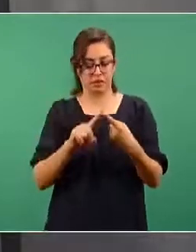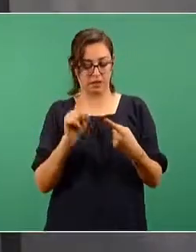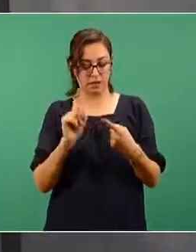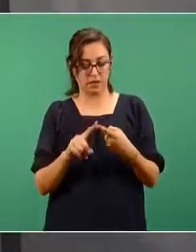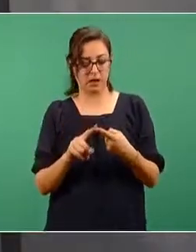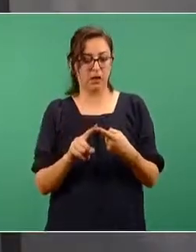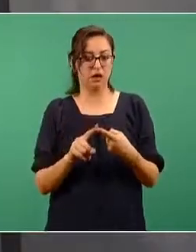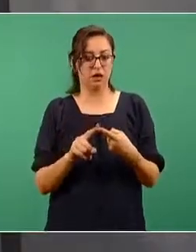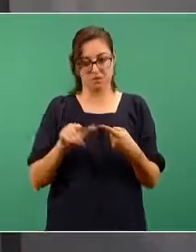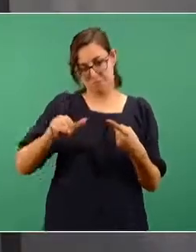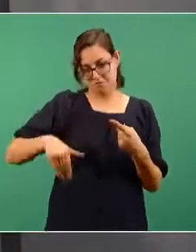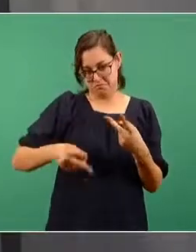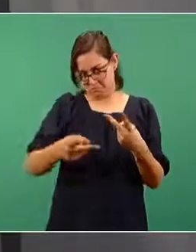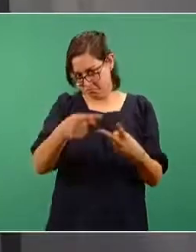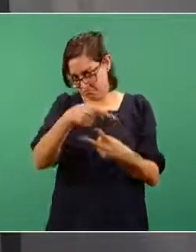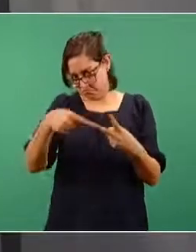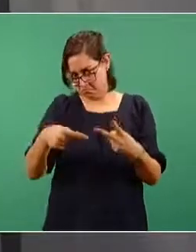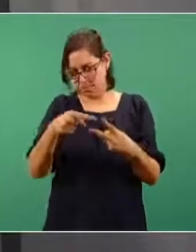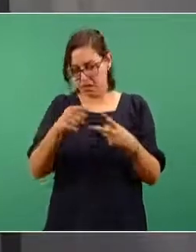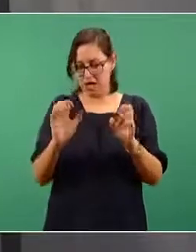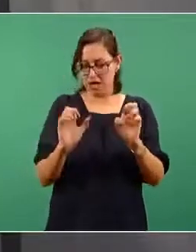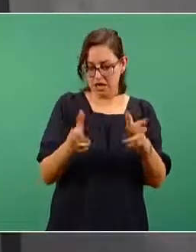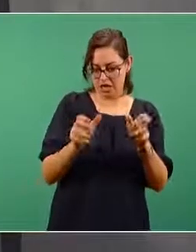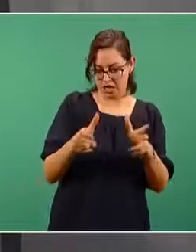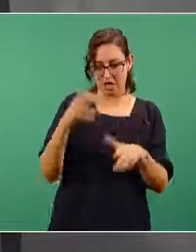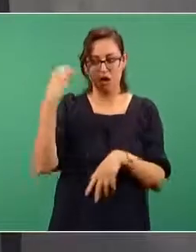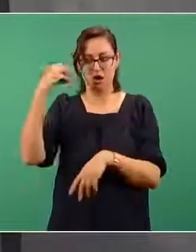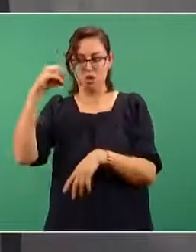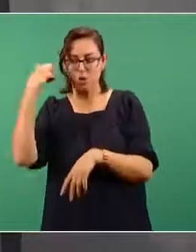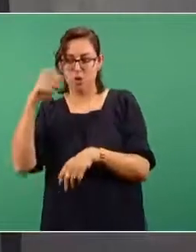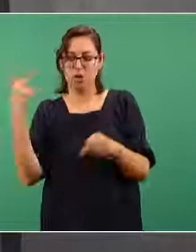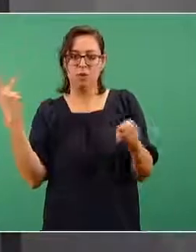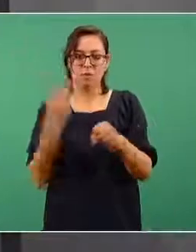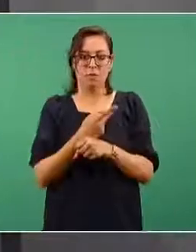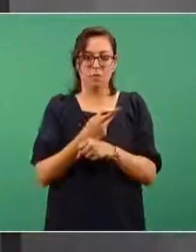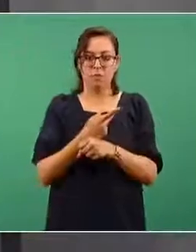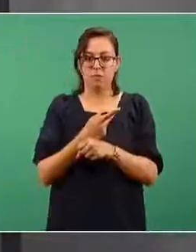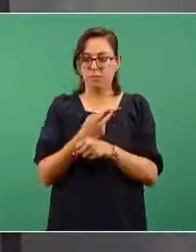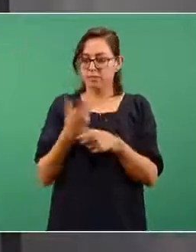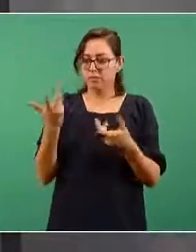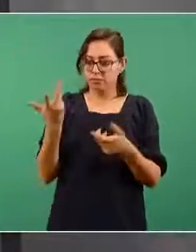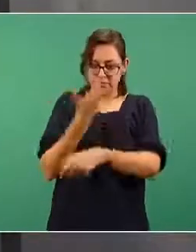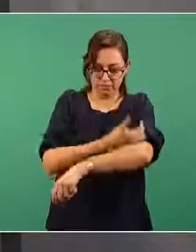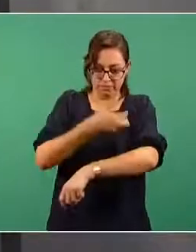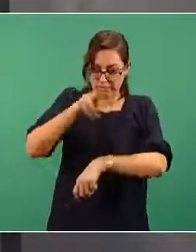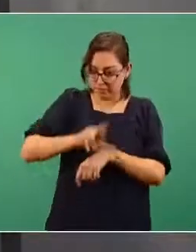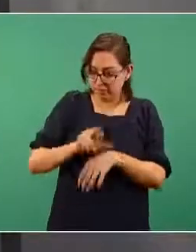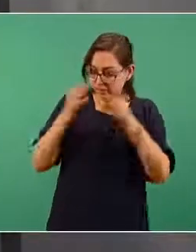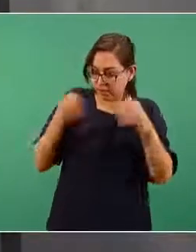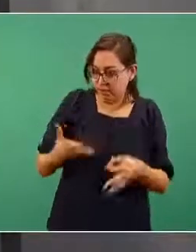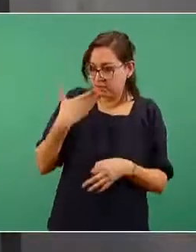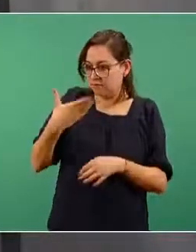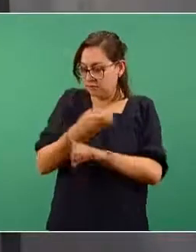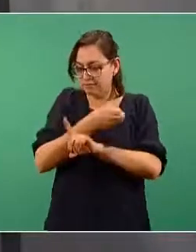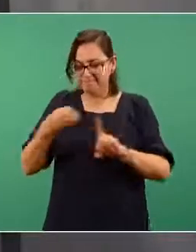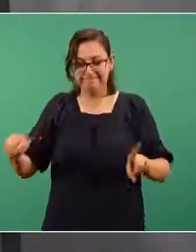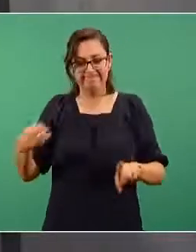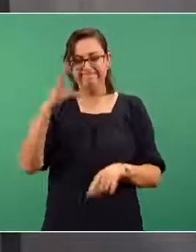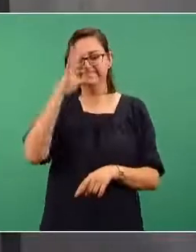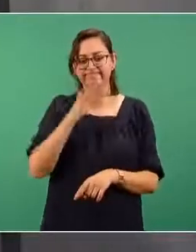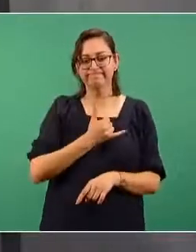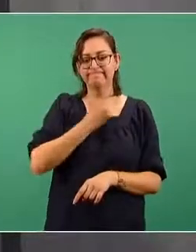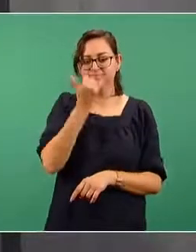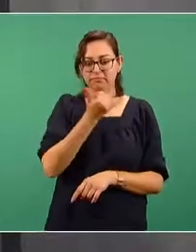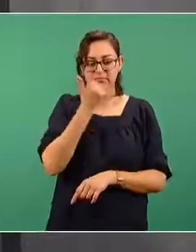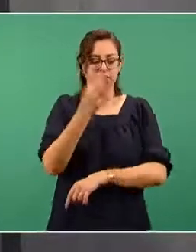las que menciona, algunos elementos de falta de coordinación a nivel local.